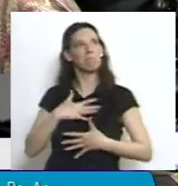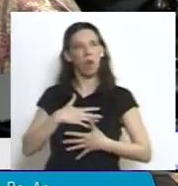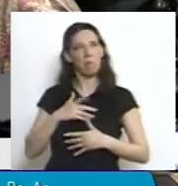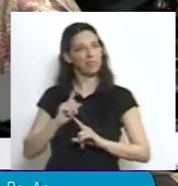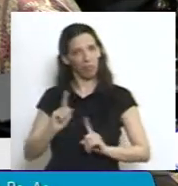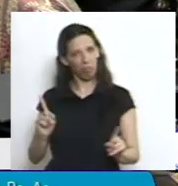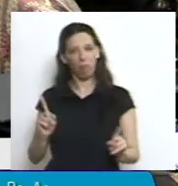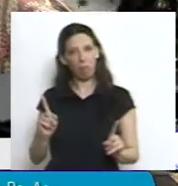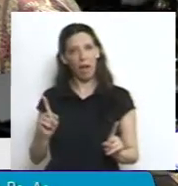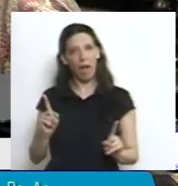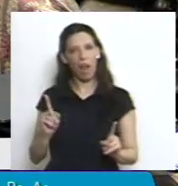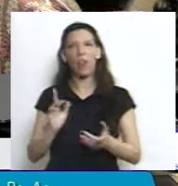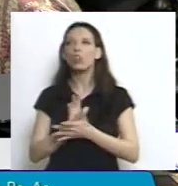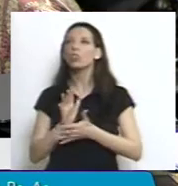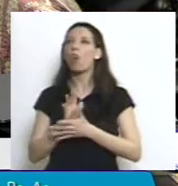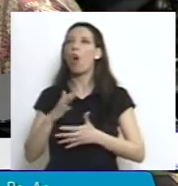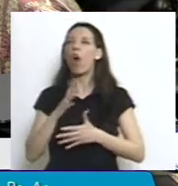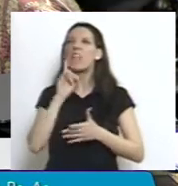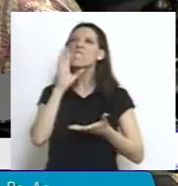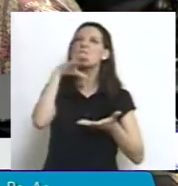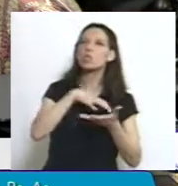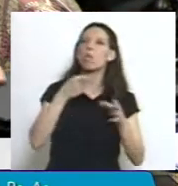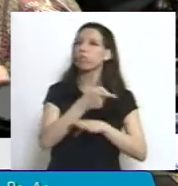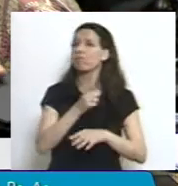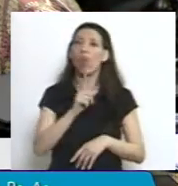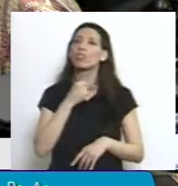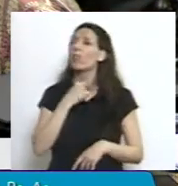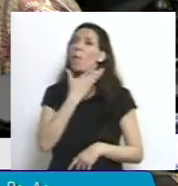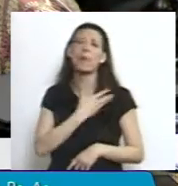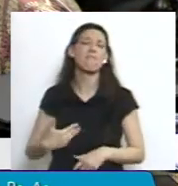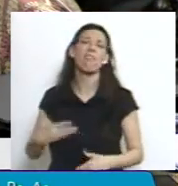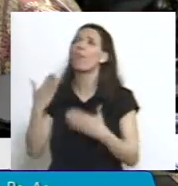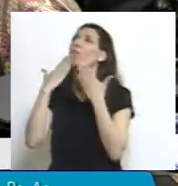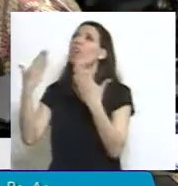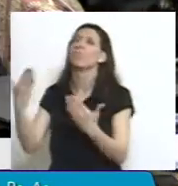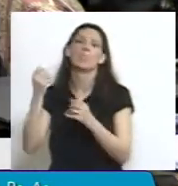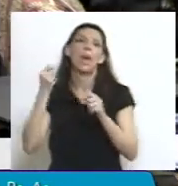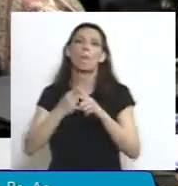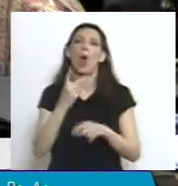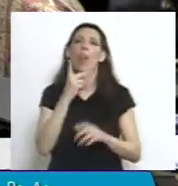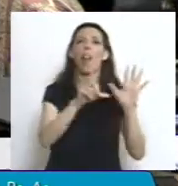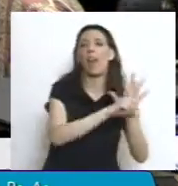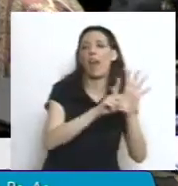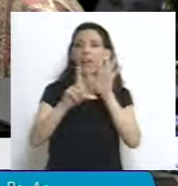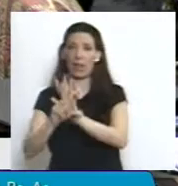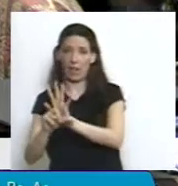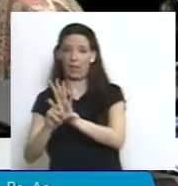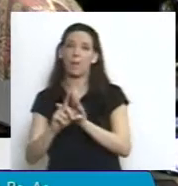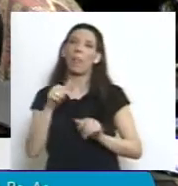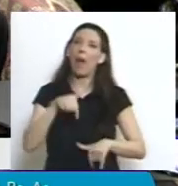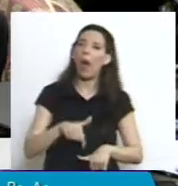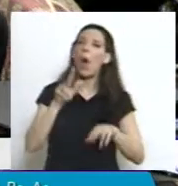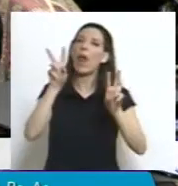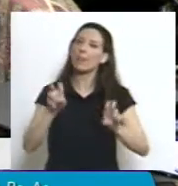ni me siento tan en contra de las instituciones, así que lo felicito, presidente, por las dos leyes. Ahora sí, vamos a temas más